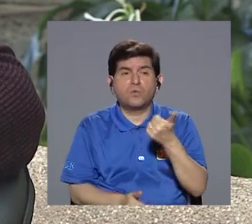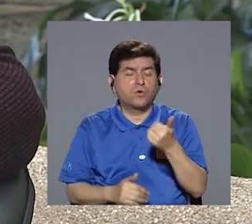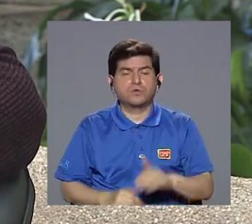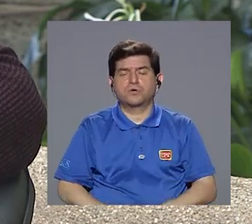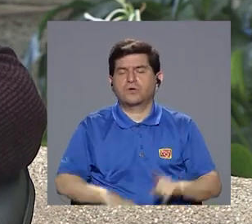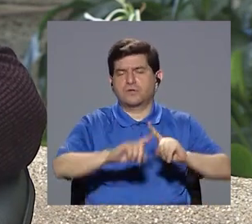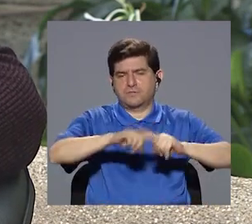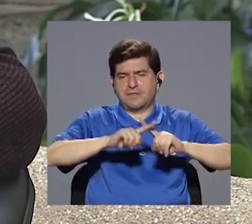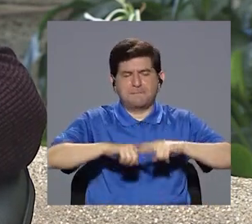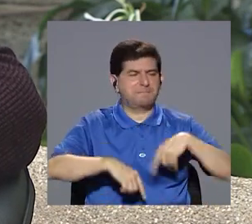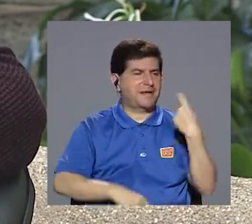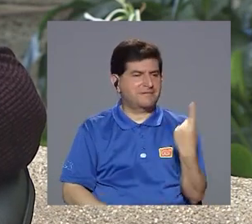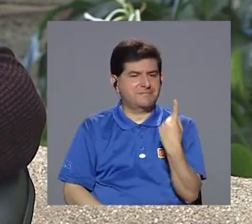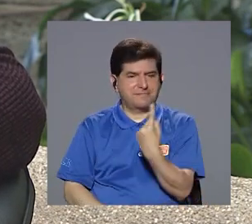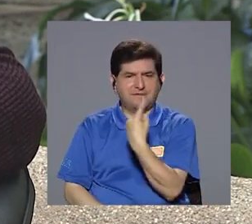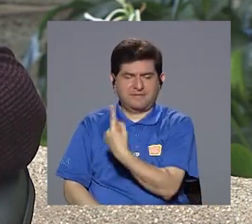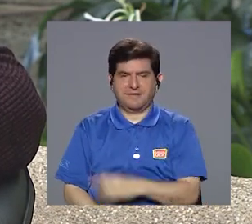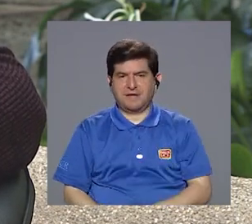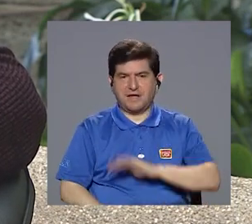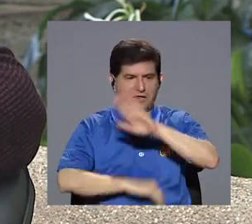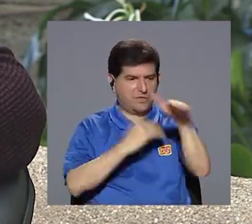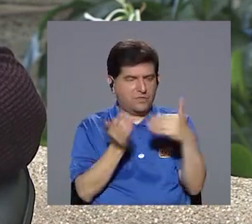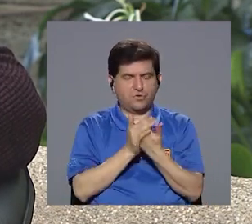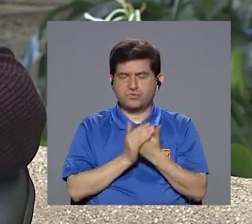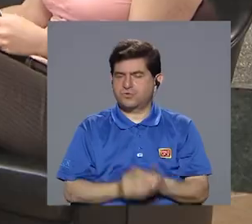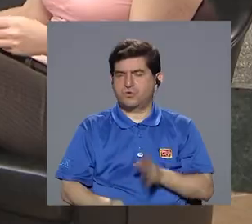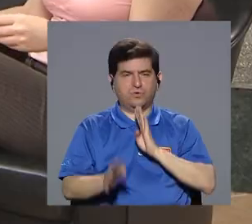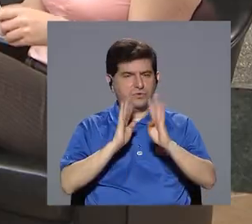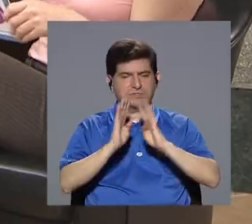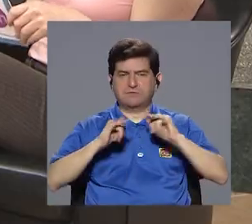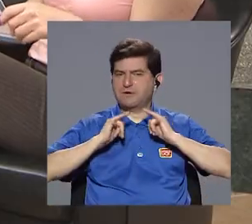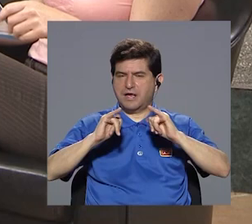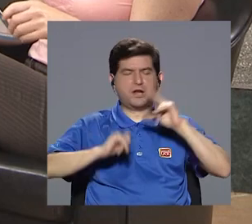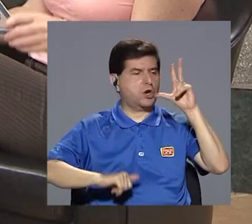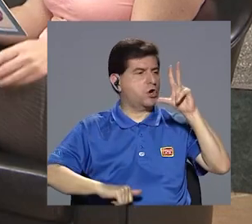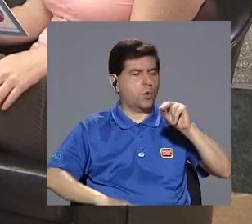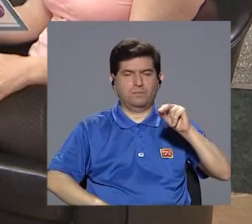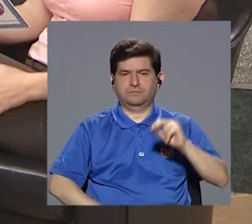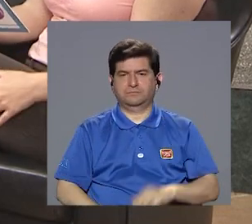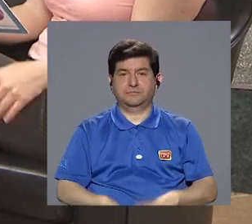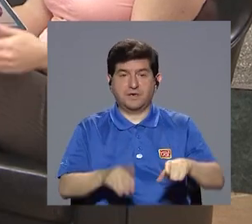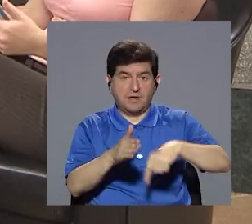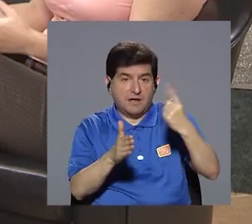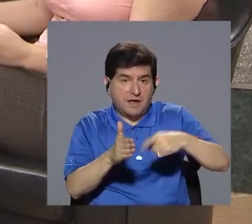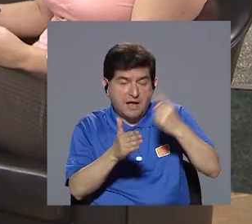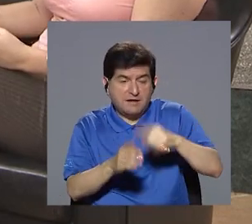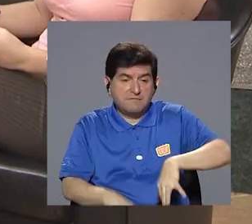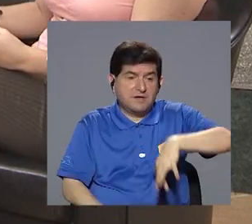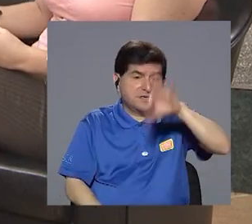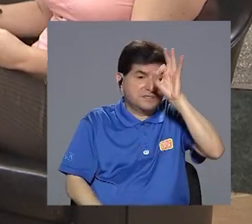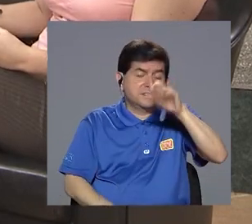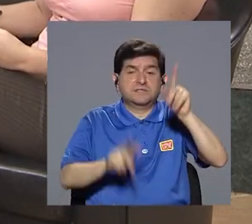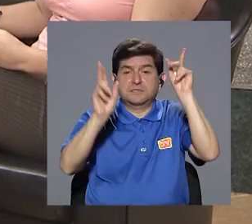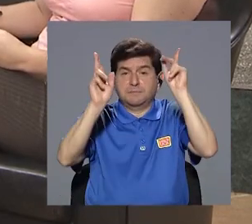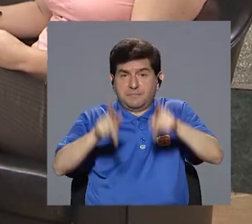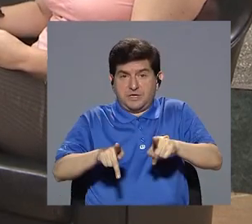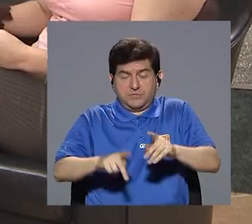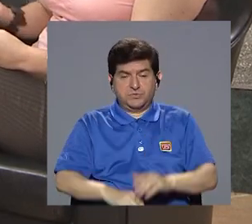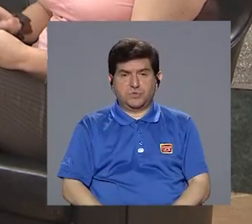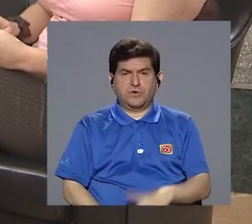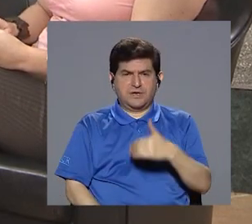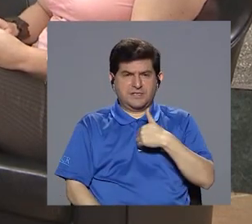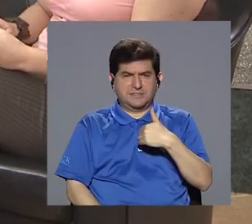Cada caso es diferente, o sea, no podemos hablar de todos los casos en particular. En algunos casos hemos encontrado a